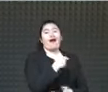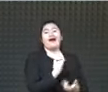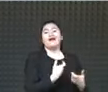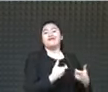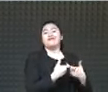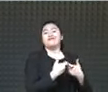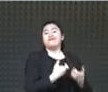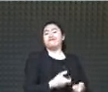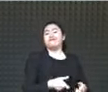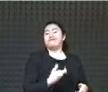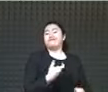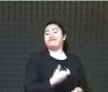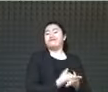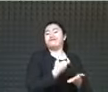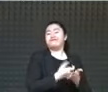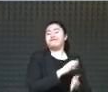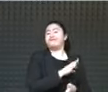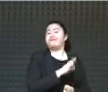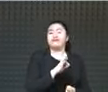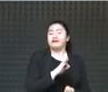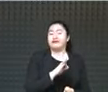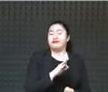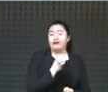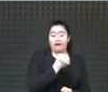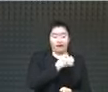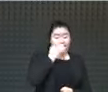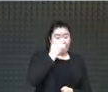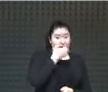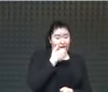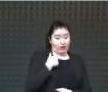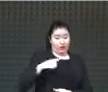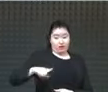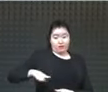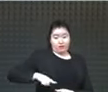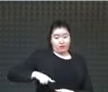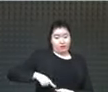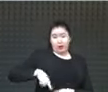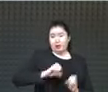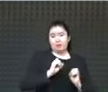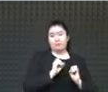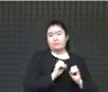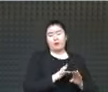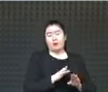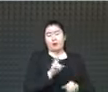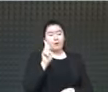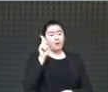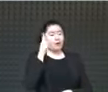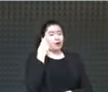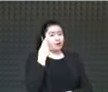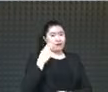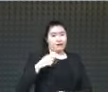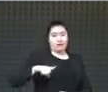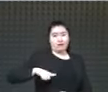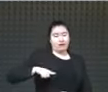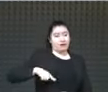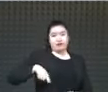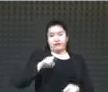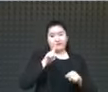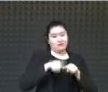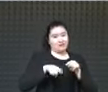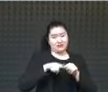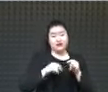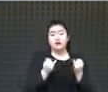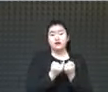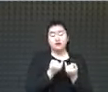Dejó de ser un derecho. Por eso dejaron de hacerse escuelas públicas. Por eso dejaron de hacerse universidades públicas y crecieron las